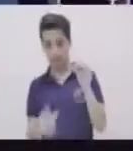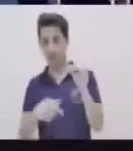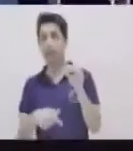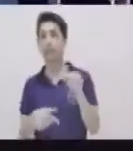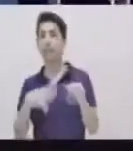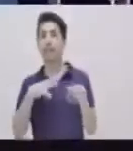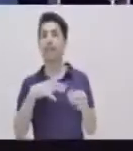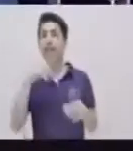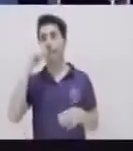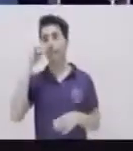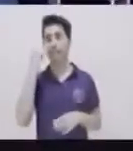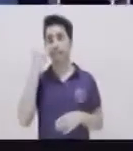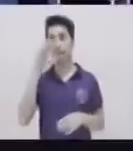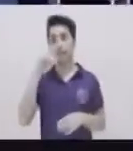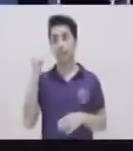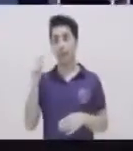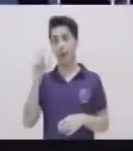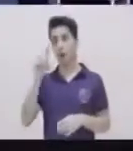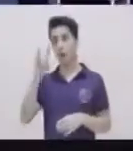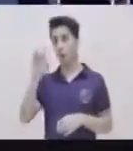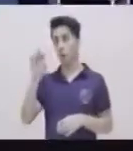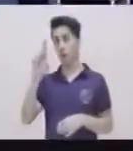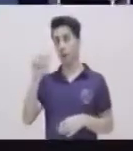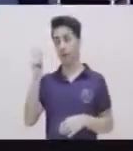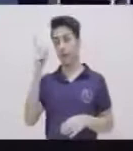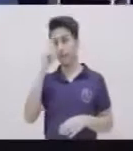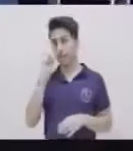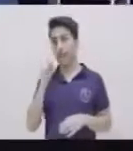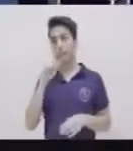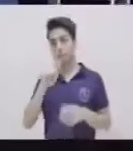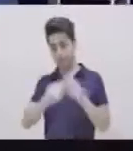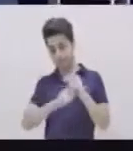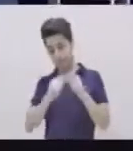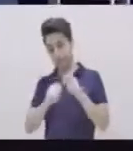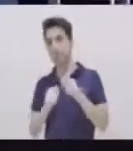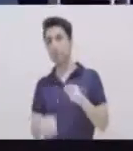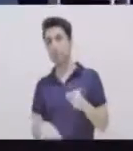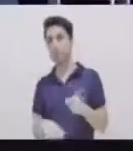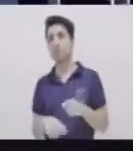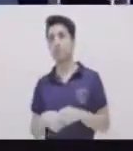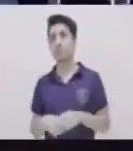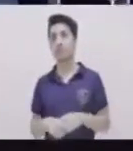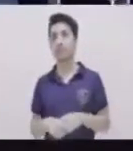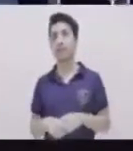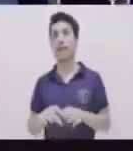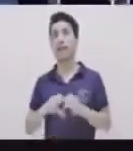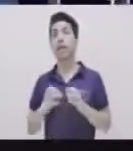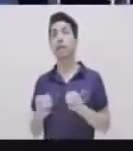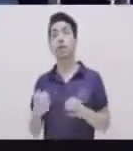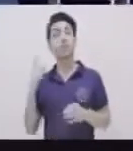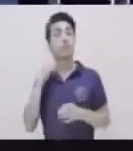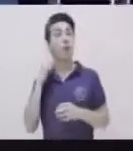Se oye diferente, ¿verdad? Pero no es solo diferente por las